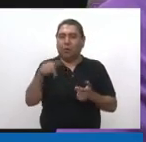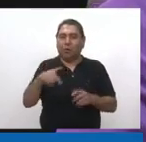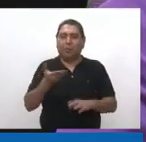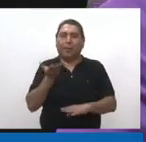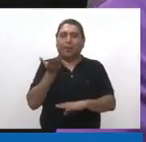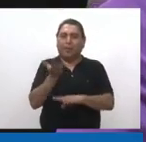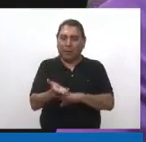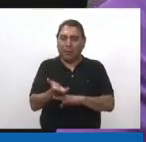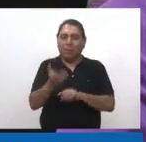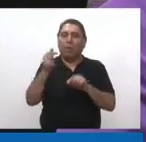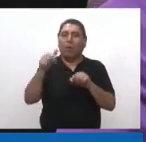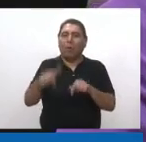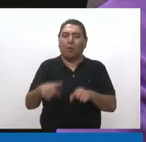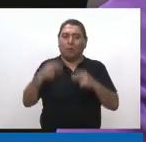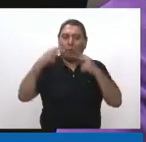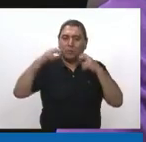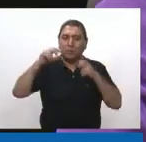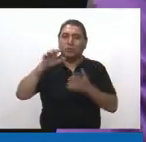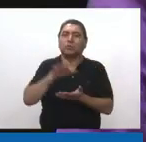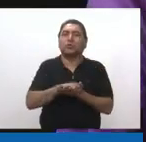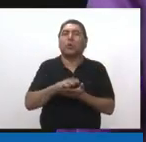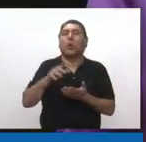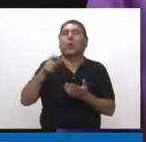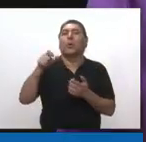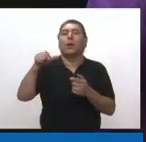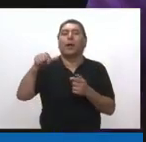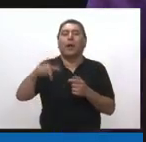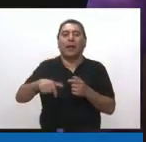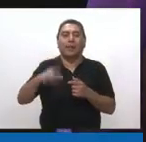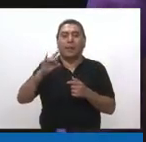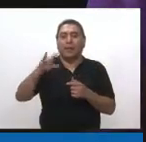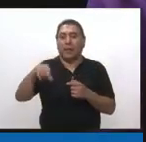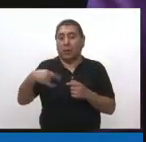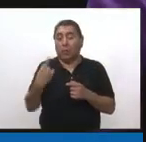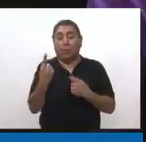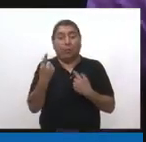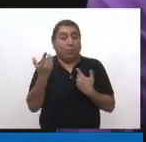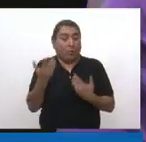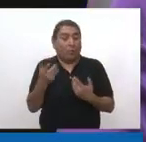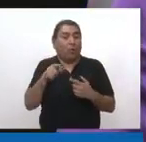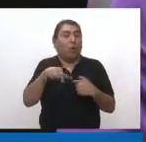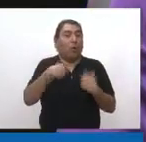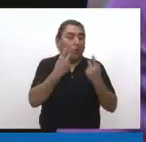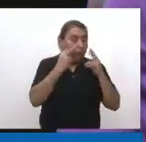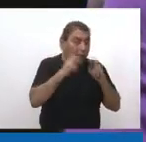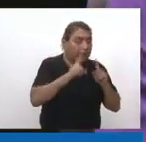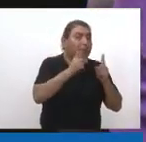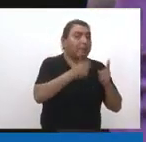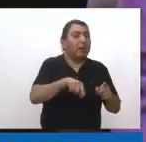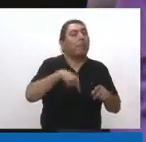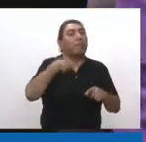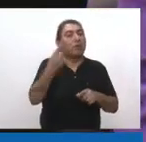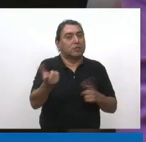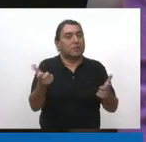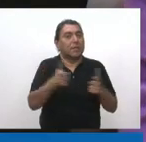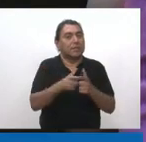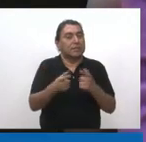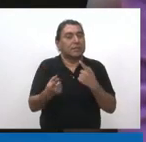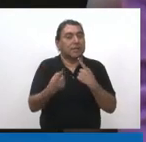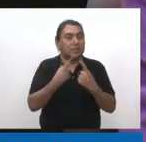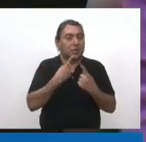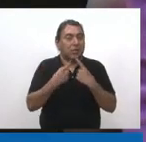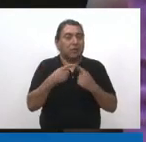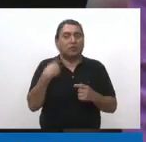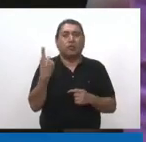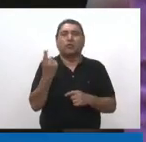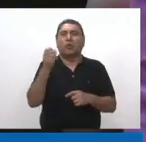el tratamiento de este decreto de necesidad y urgencia, que podríamos también tratar los otros ya que estamos en próximas sesiones, no estamos